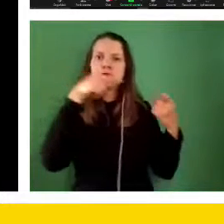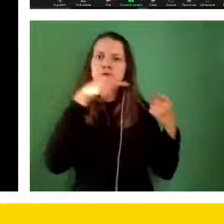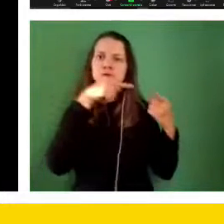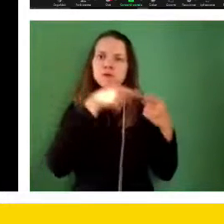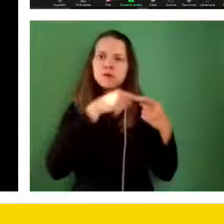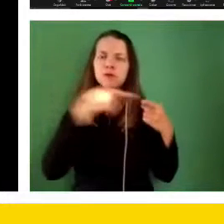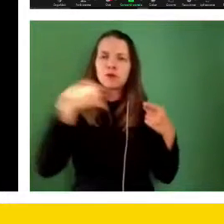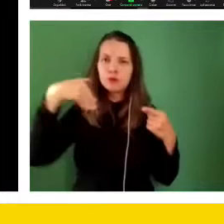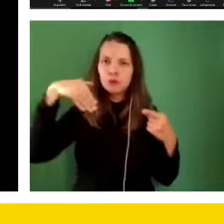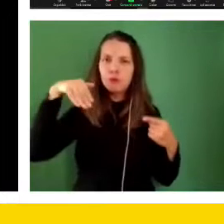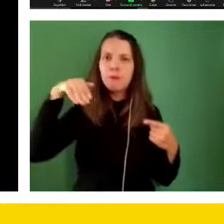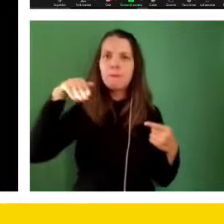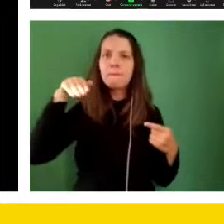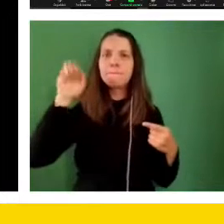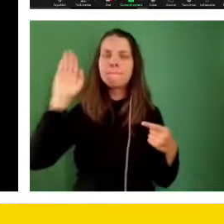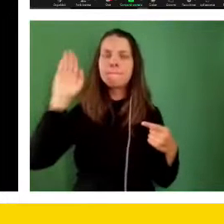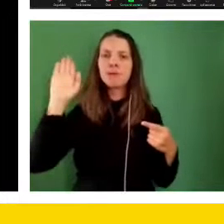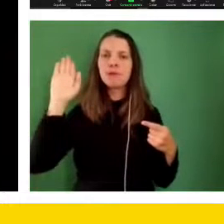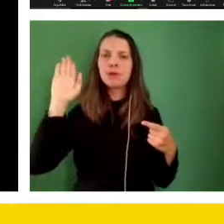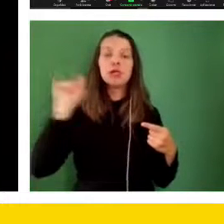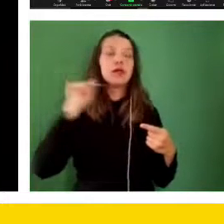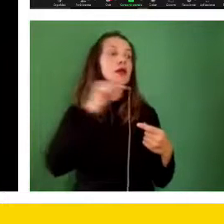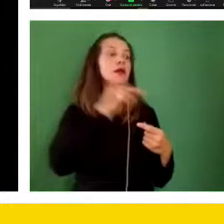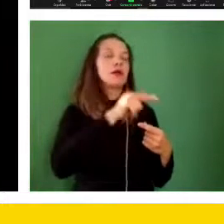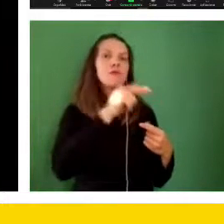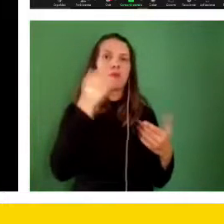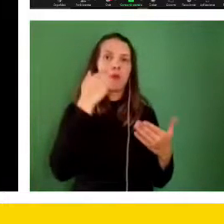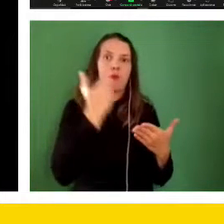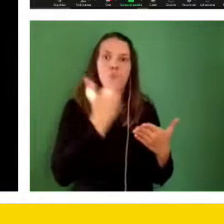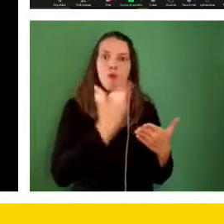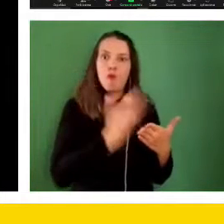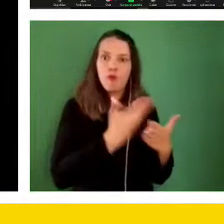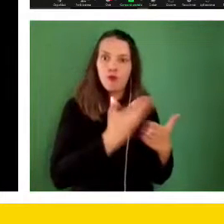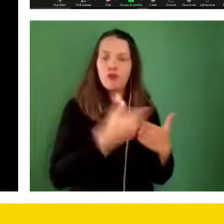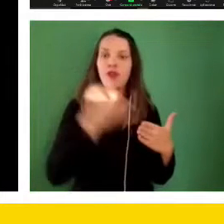en esta presentación y en lo que les voy a mostrar